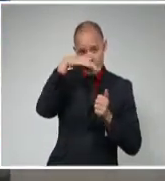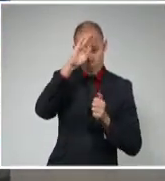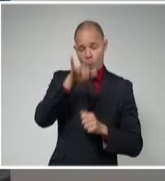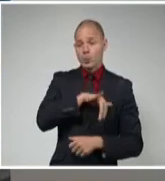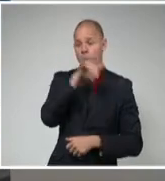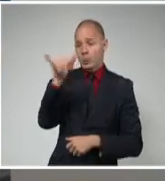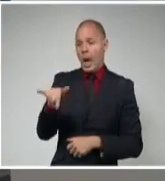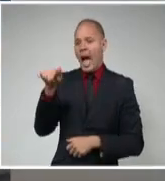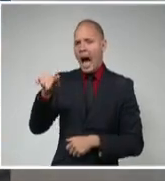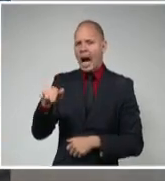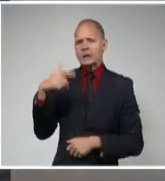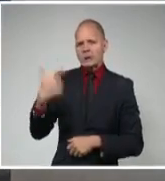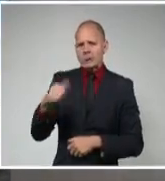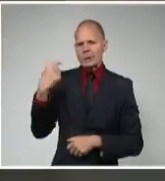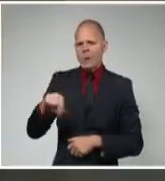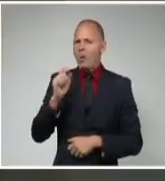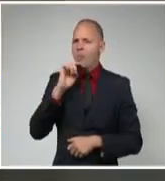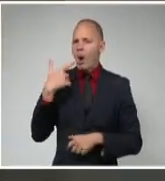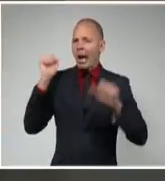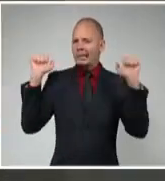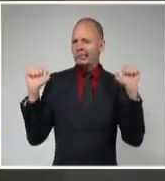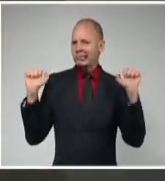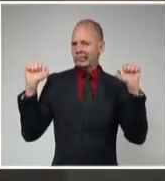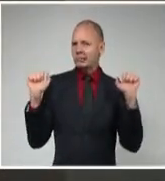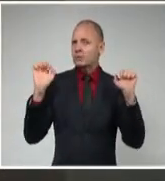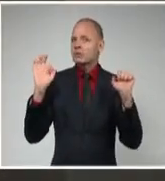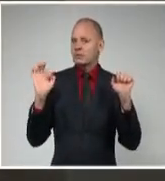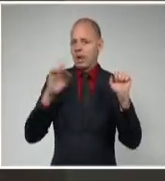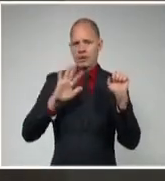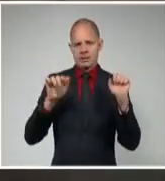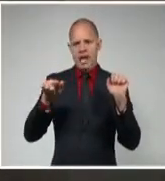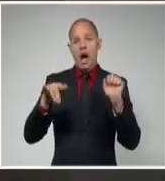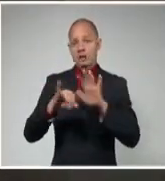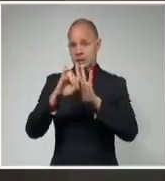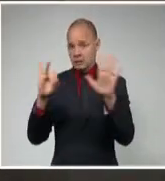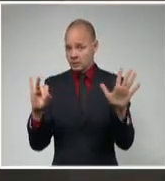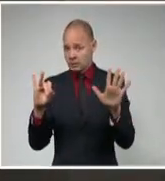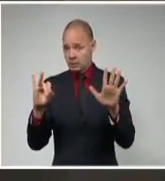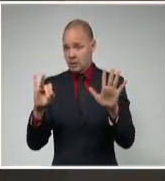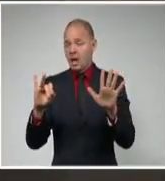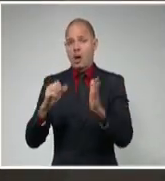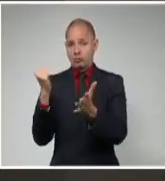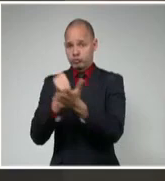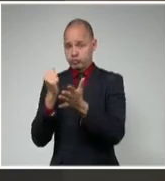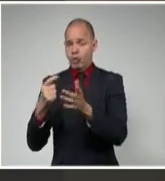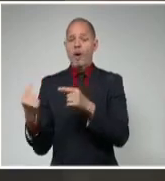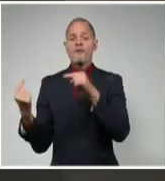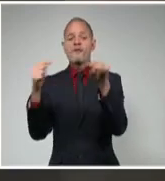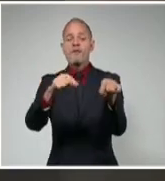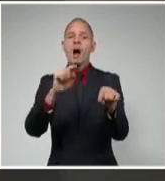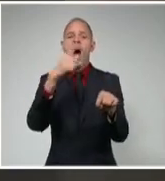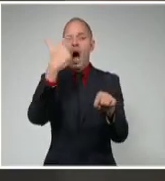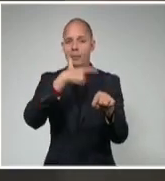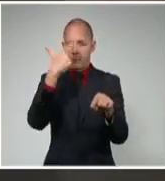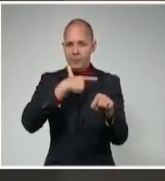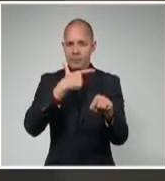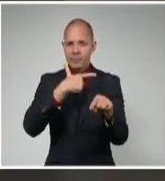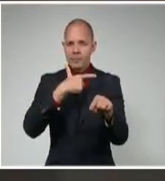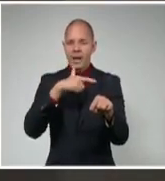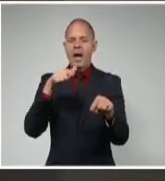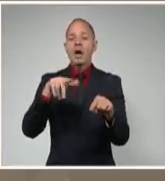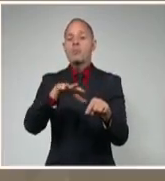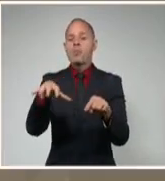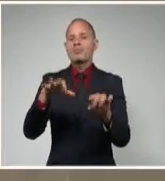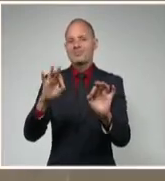el propósito de los 7 pesistas cubanos que ya tienen confirmada su preparación del 2 al 17 de abril en el municipio de